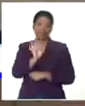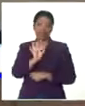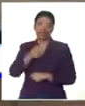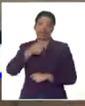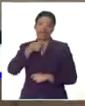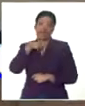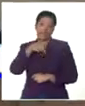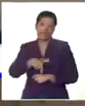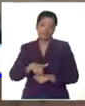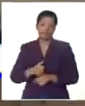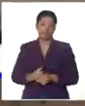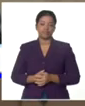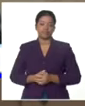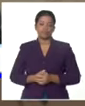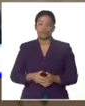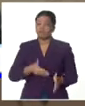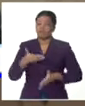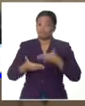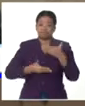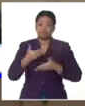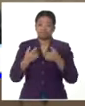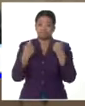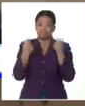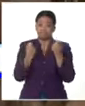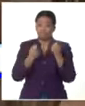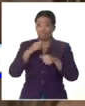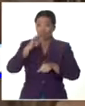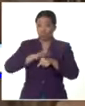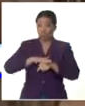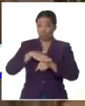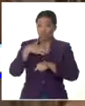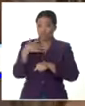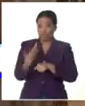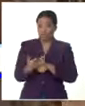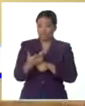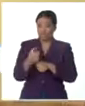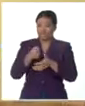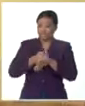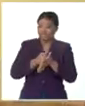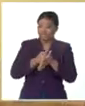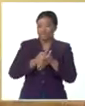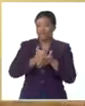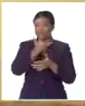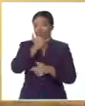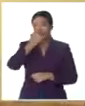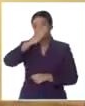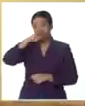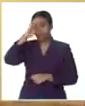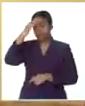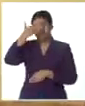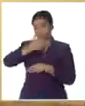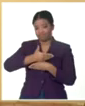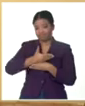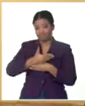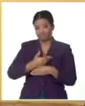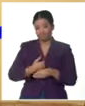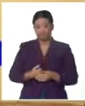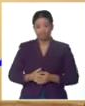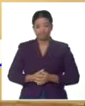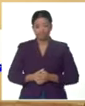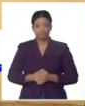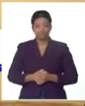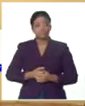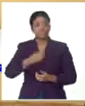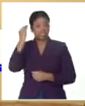ellos es el impacto de los problemas económicos causados por la política de máxima presión contra Cuba. No es extraño para